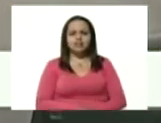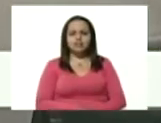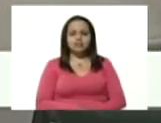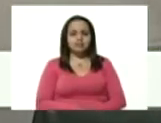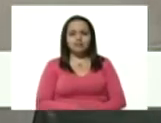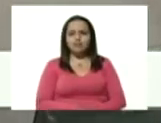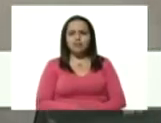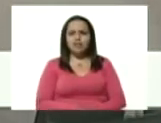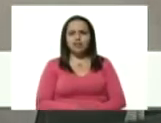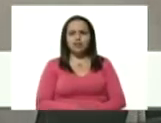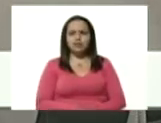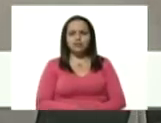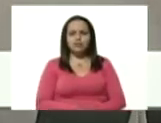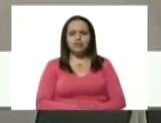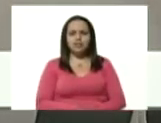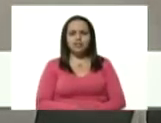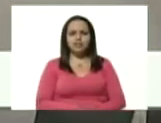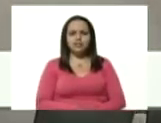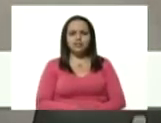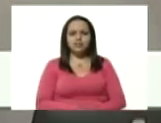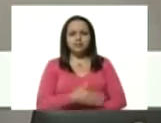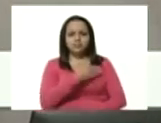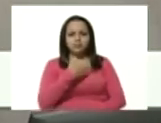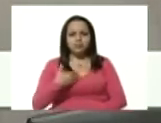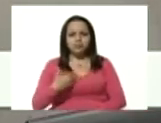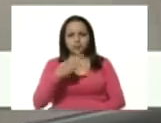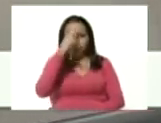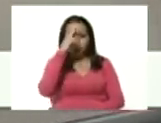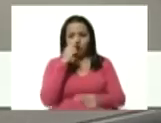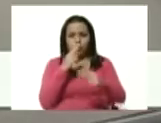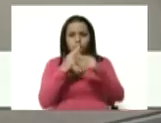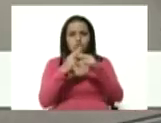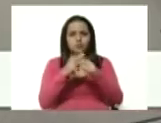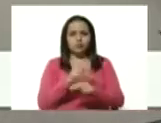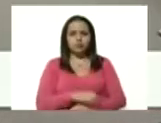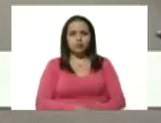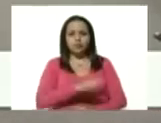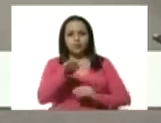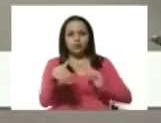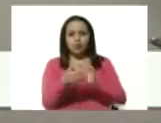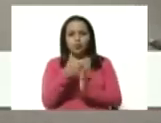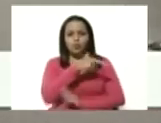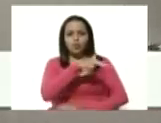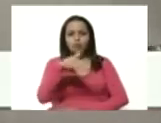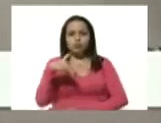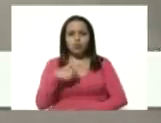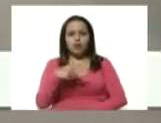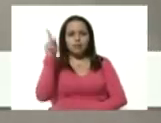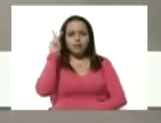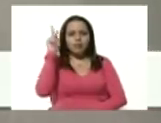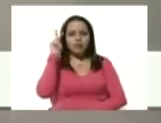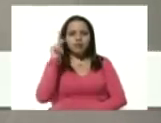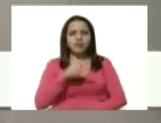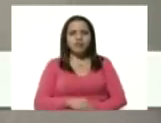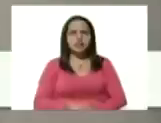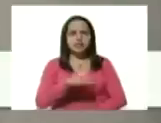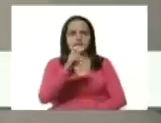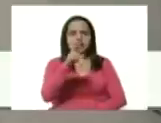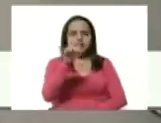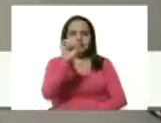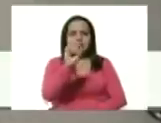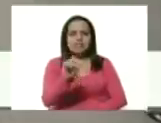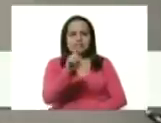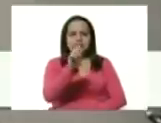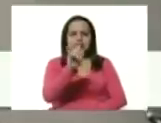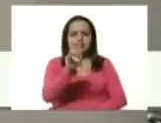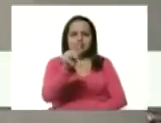Quiero ratificar mi admiración y la admiración de todos nosotros a la profesora Cristina González, que